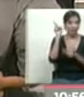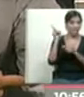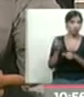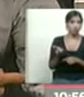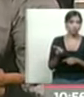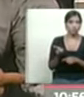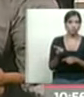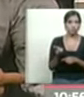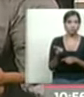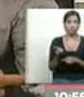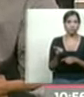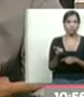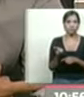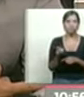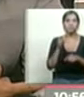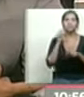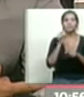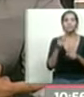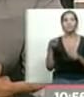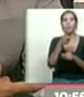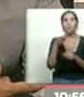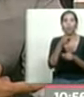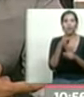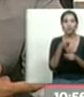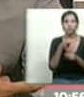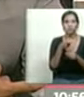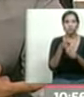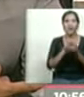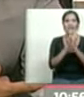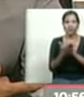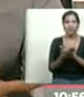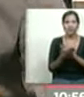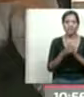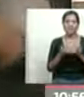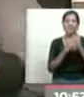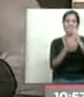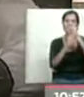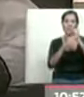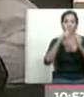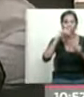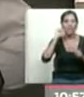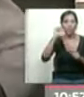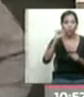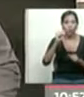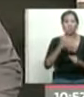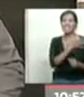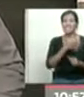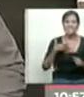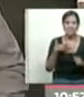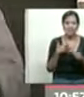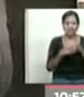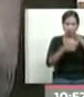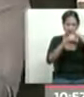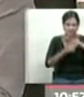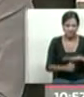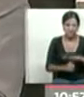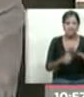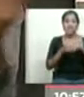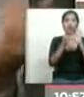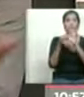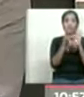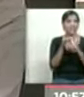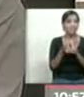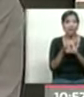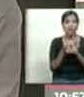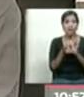Obviamente, están tratando de socavar el liderazgo de Nicolás Maduro. Están tratando de resquebrajar la unidad inexpugnable